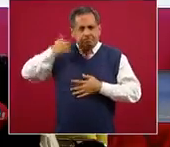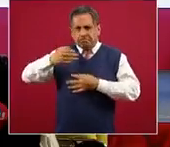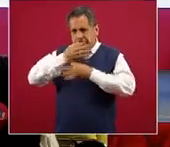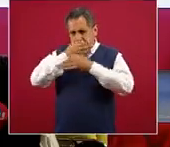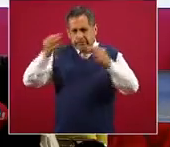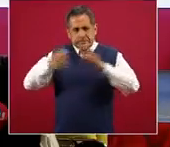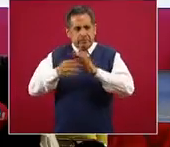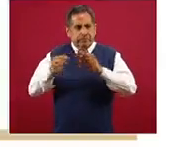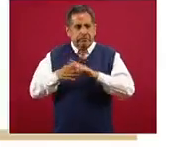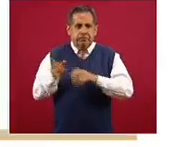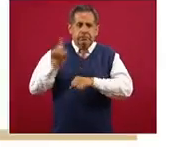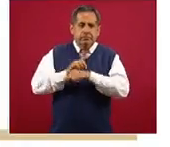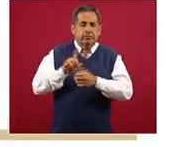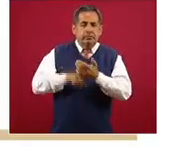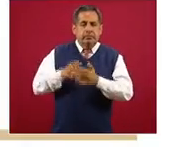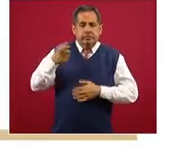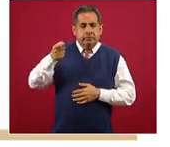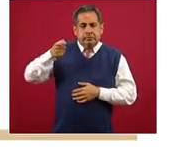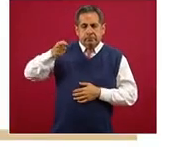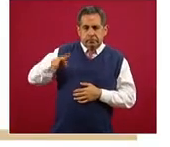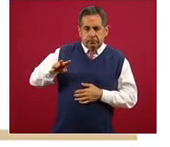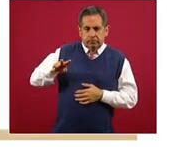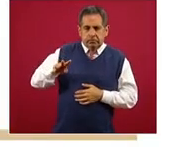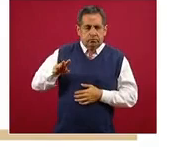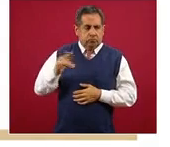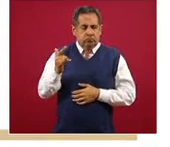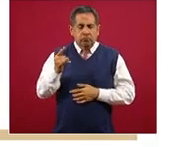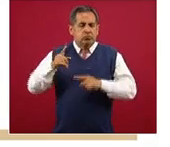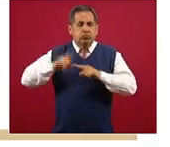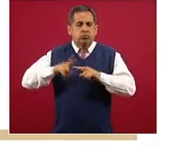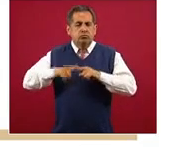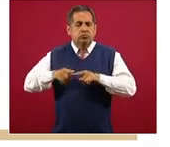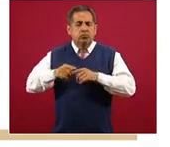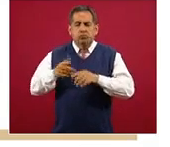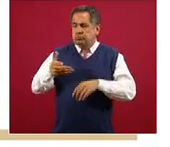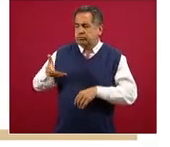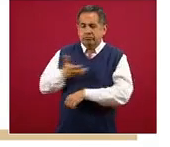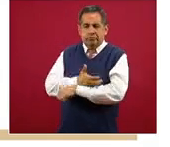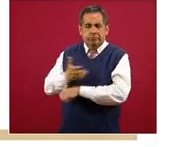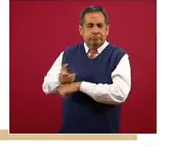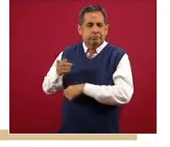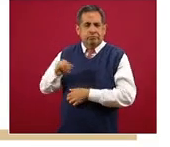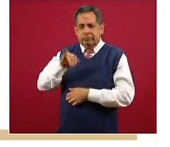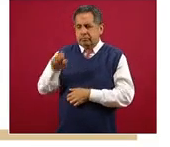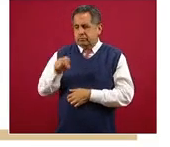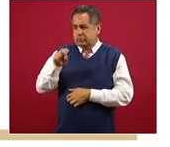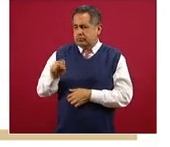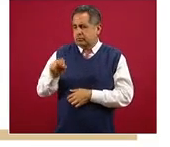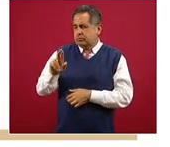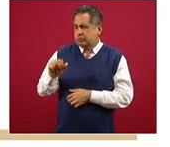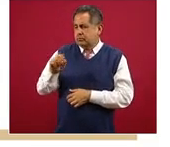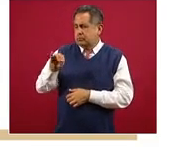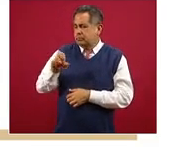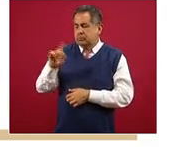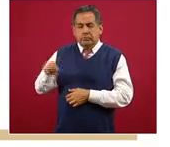el pasado 29 de julio por el compañero Jesús Ramírez, director general de